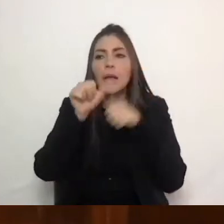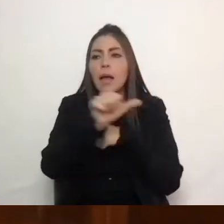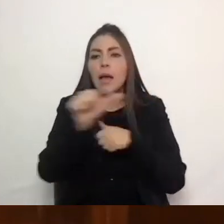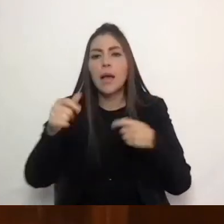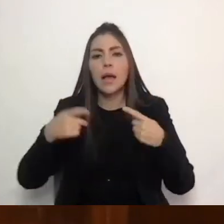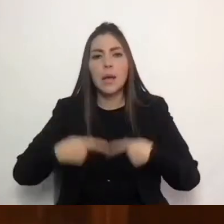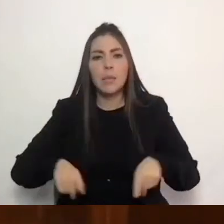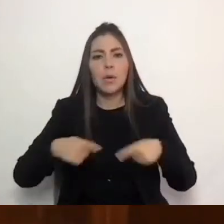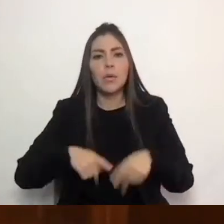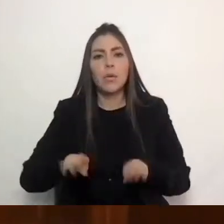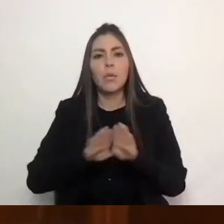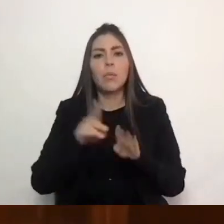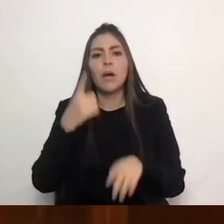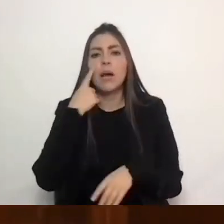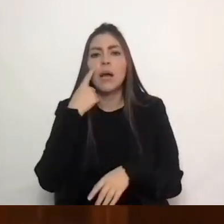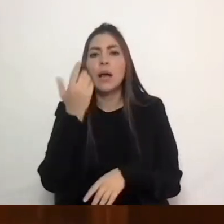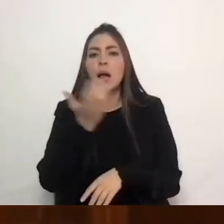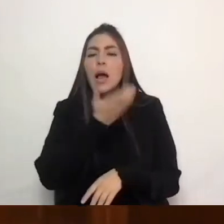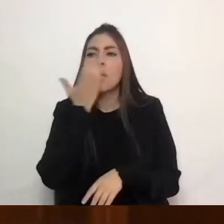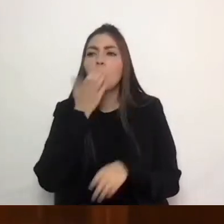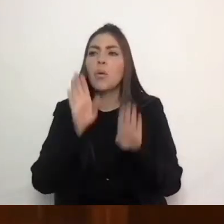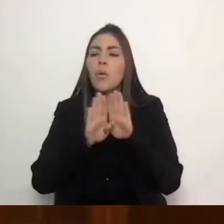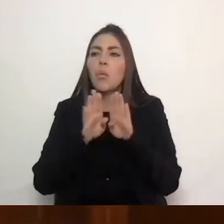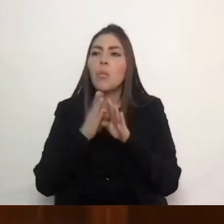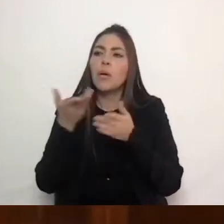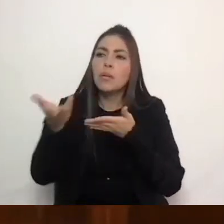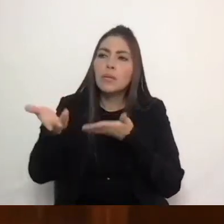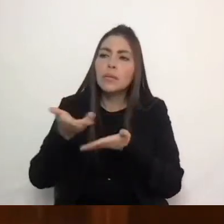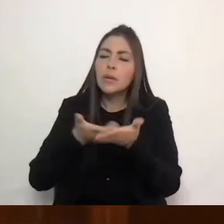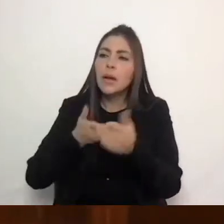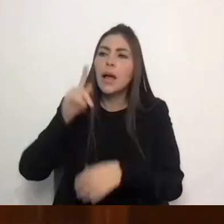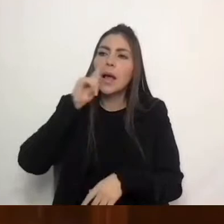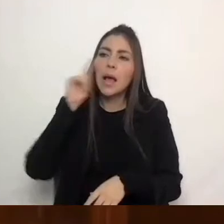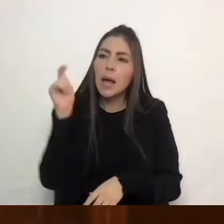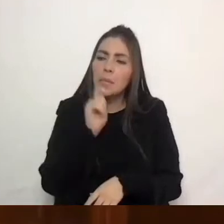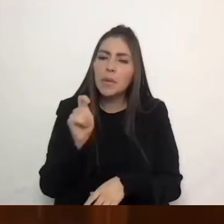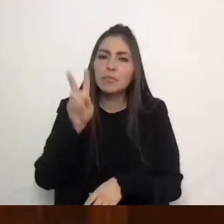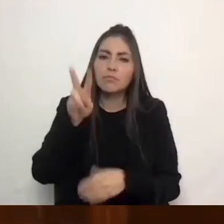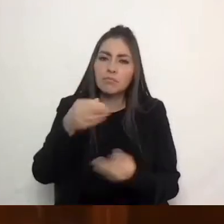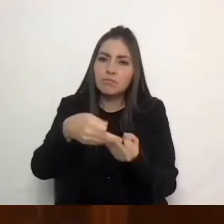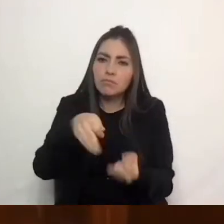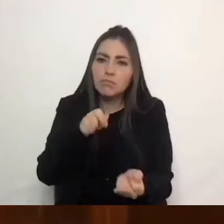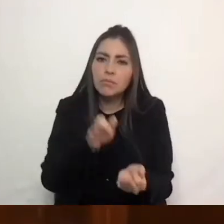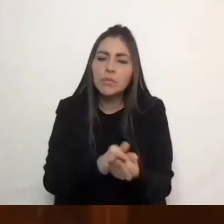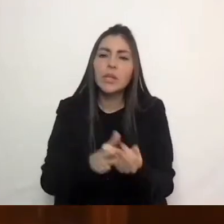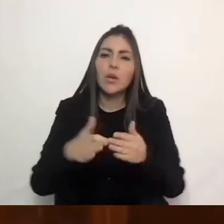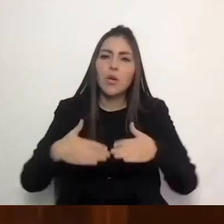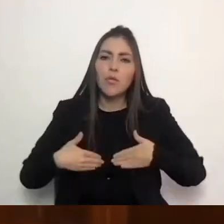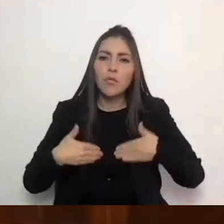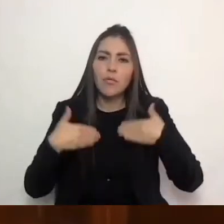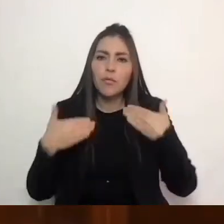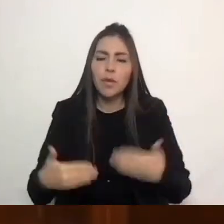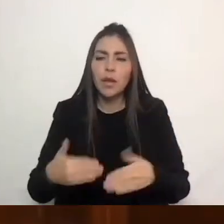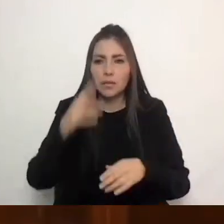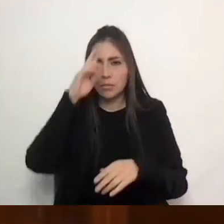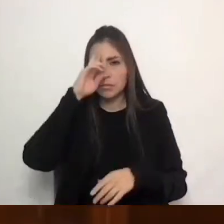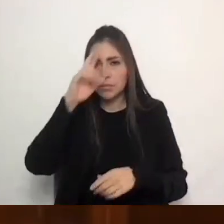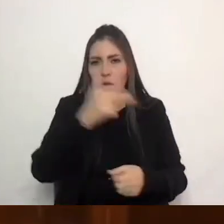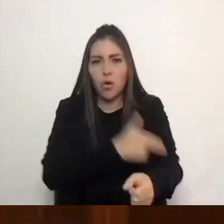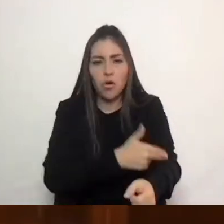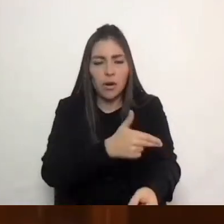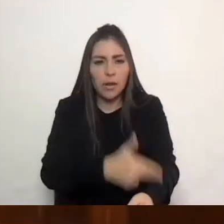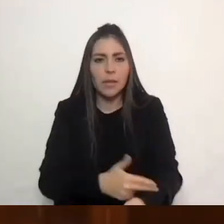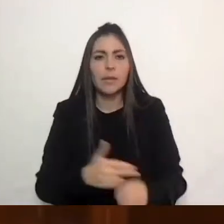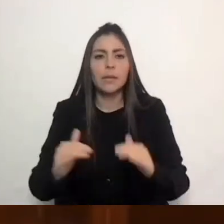las relaciones amistad, lealtad, confianza y honradez. B. Las relaciones